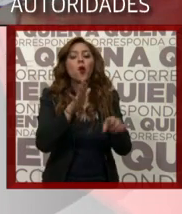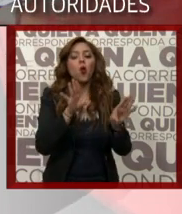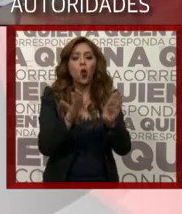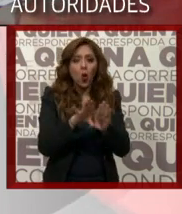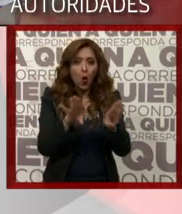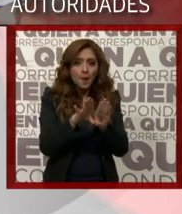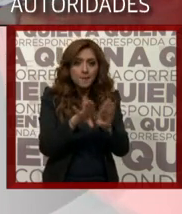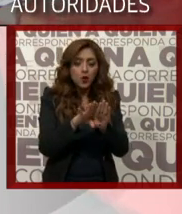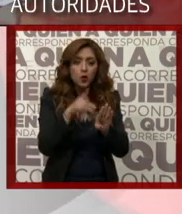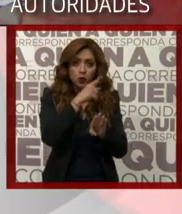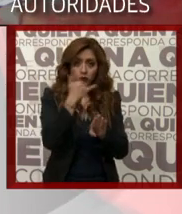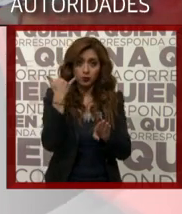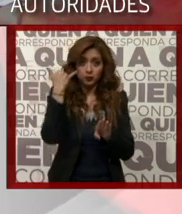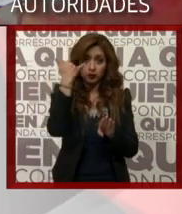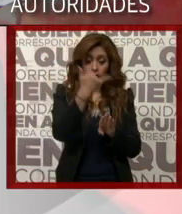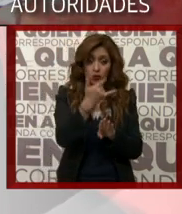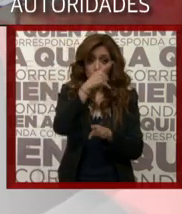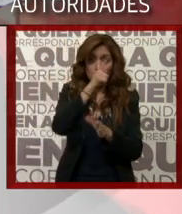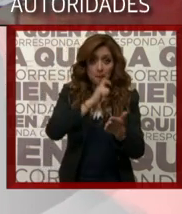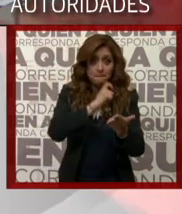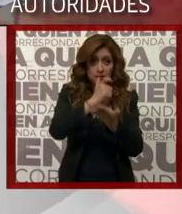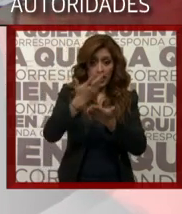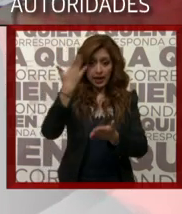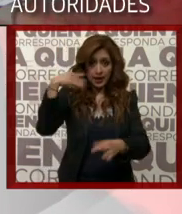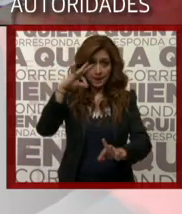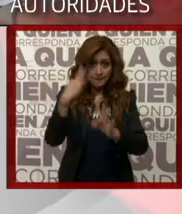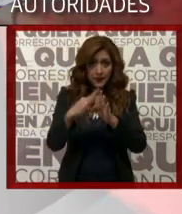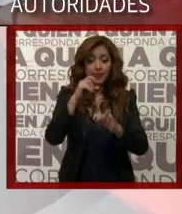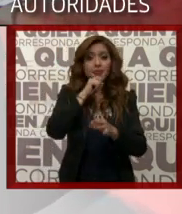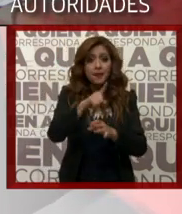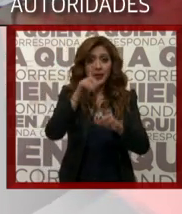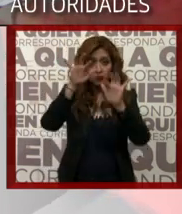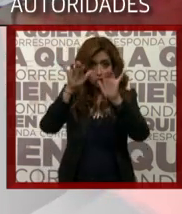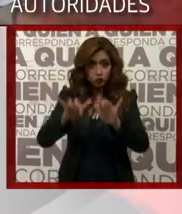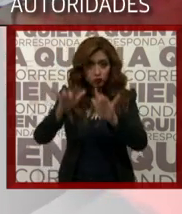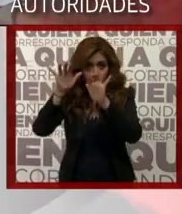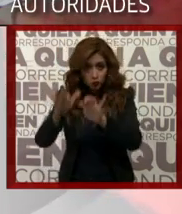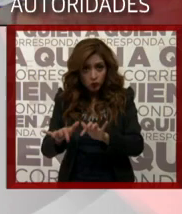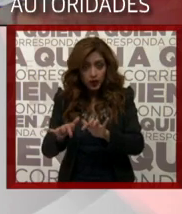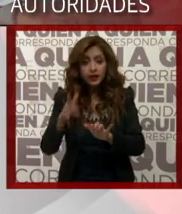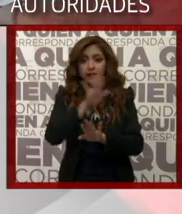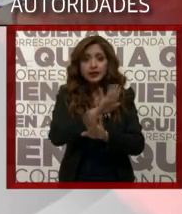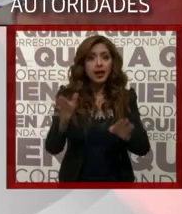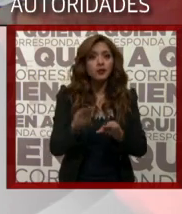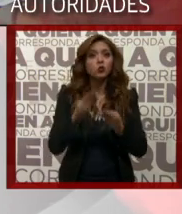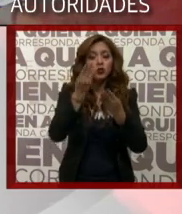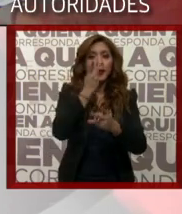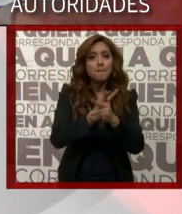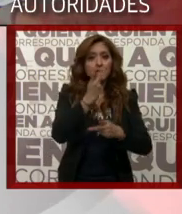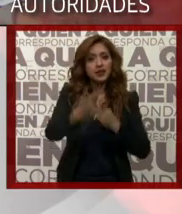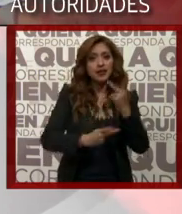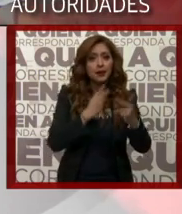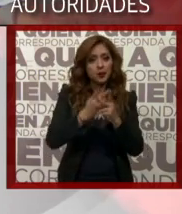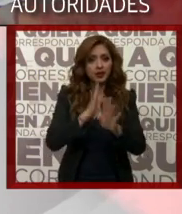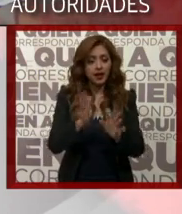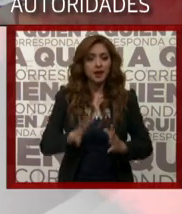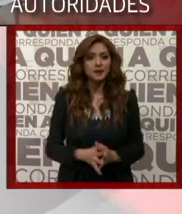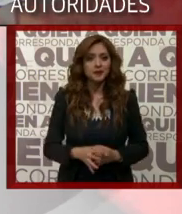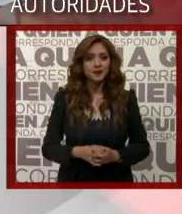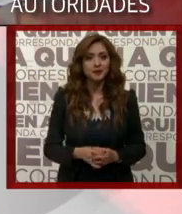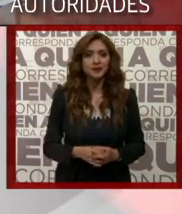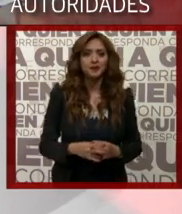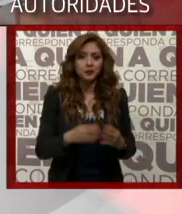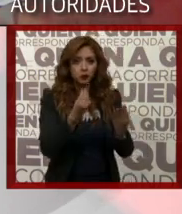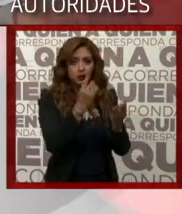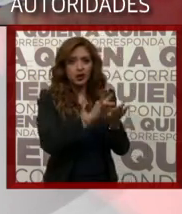eso. Claro. Te van a hablar. Ten tu pago listo con tu línea de captura, ten todo listo. y vámonos, ya quedó. Sí. Muchas gracias, señor. No, hombre,